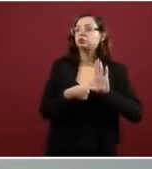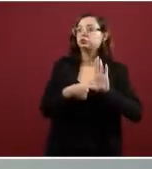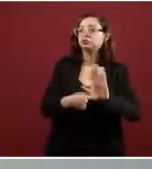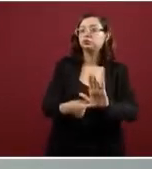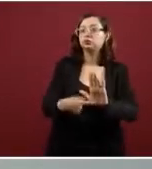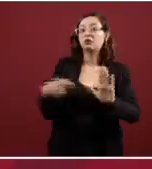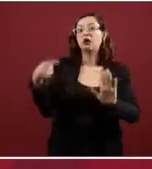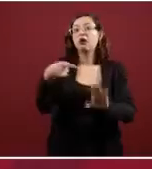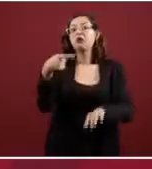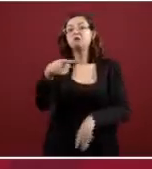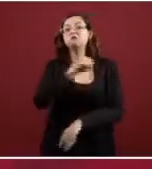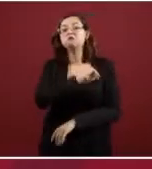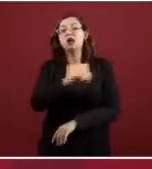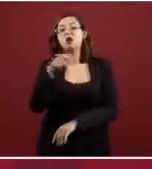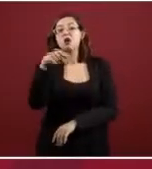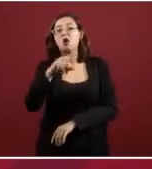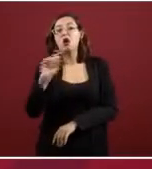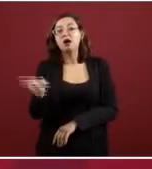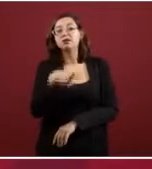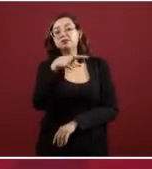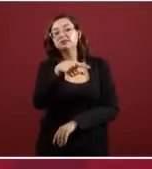el presunto delincuente